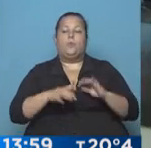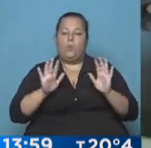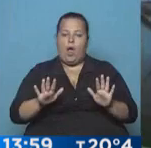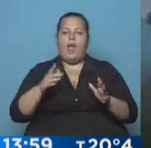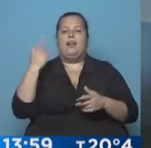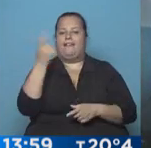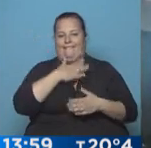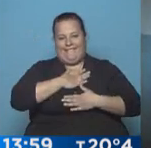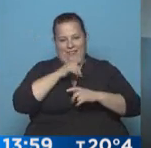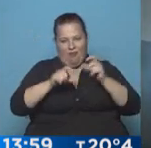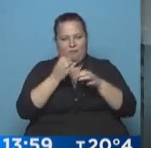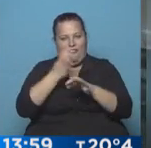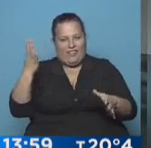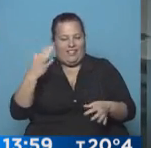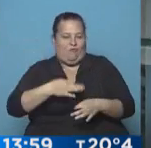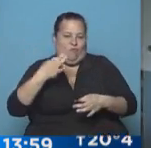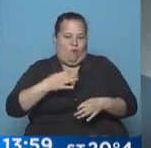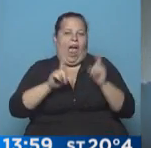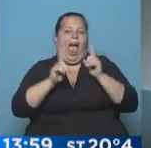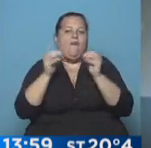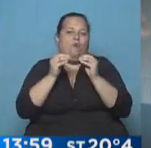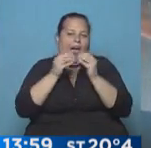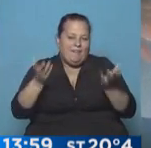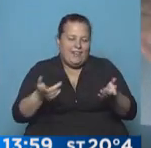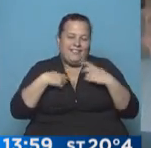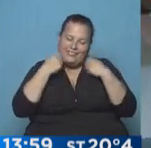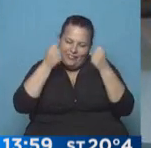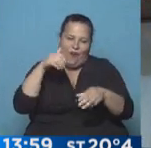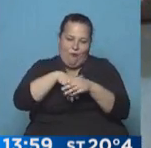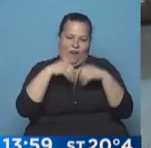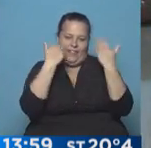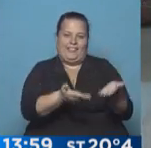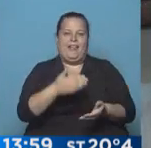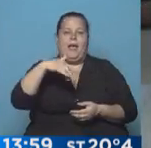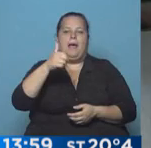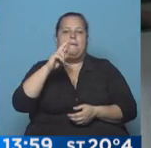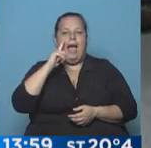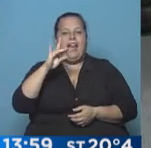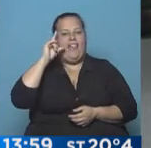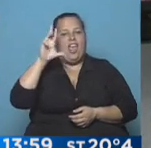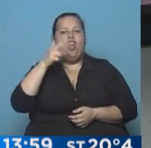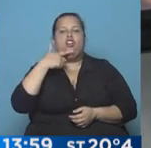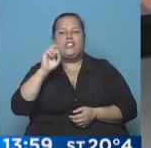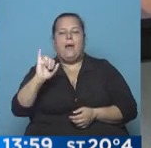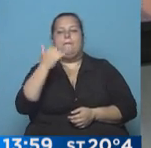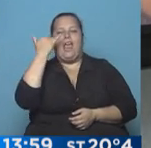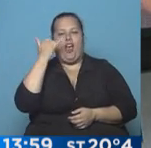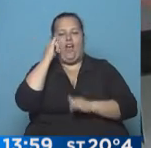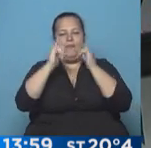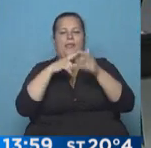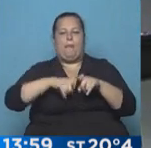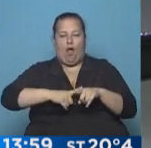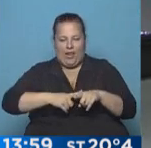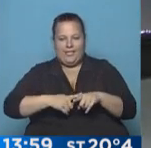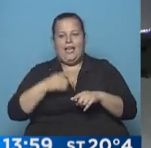gente querida, ¿eh? Sí, muchos profesionales de primera línea, compañeros. Algunos muy amigos, así que ponemos nuestro voto ahí por María del Rosario Bigossi como mejor columnista